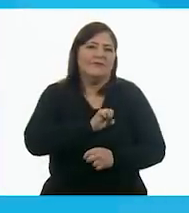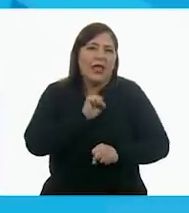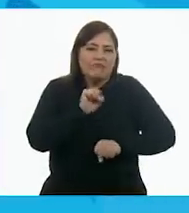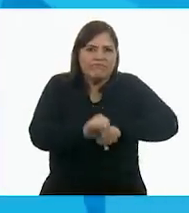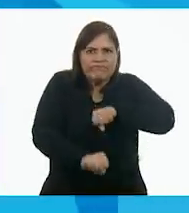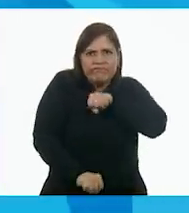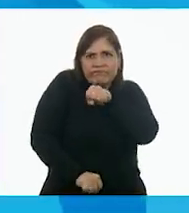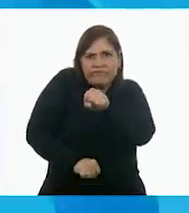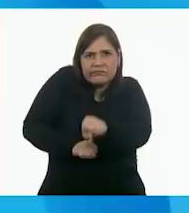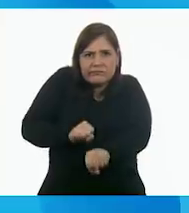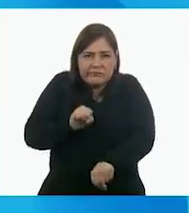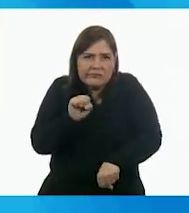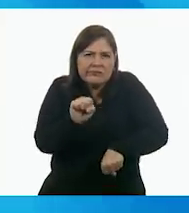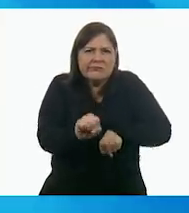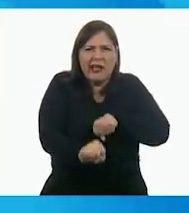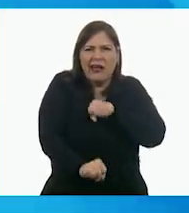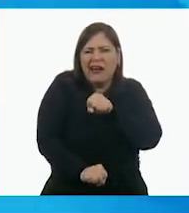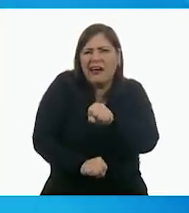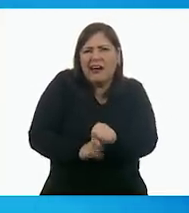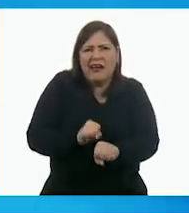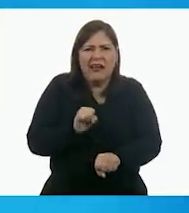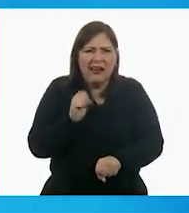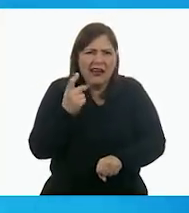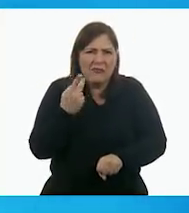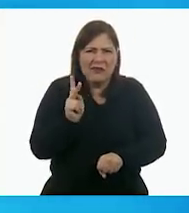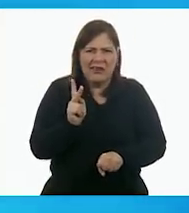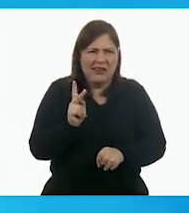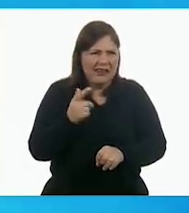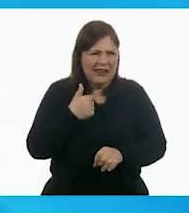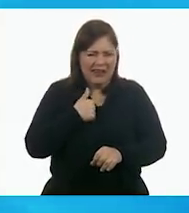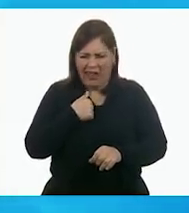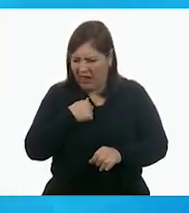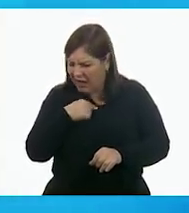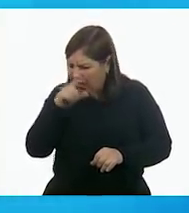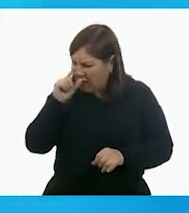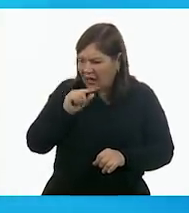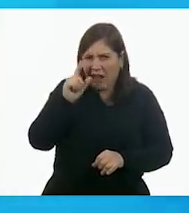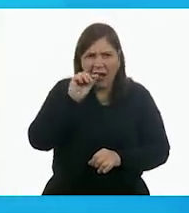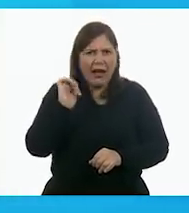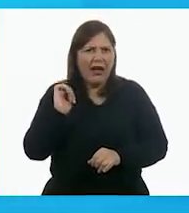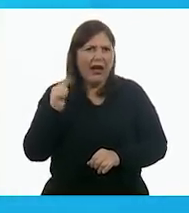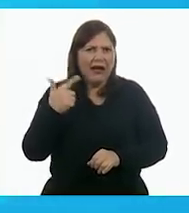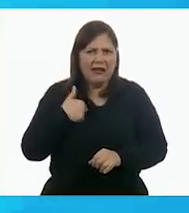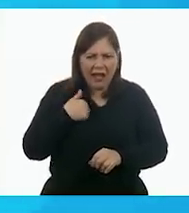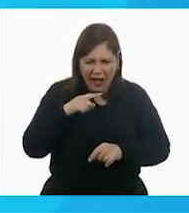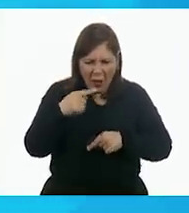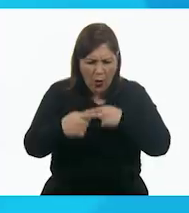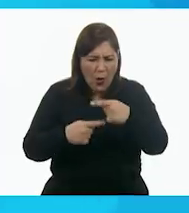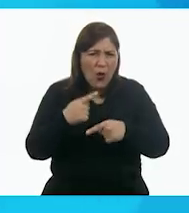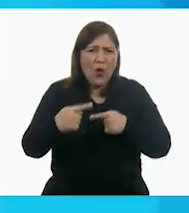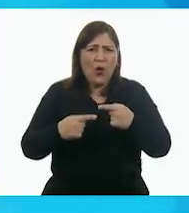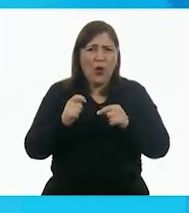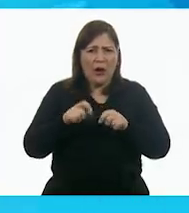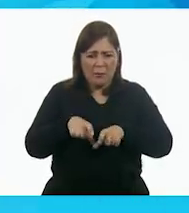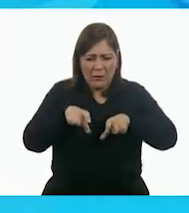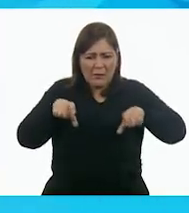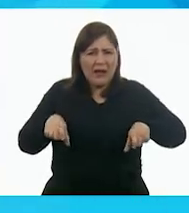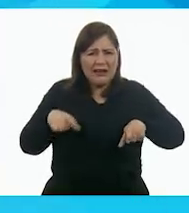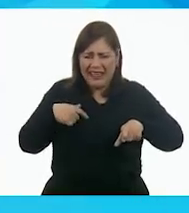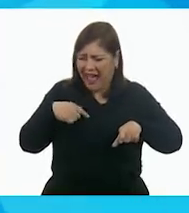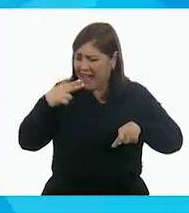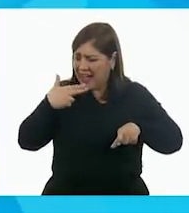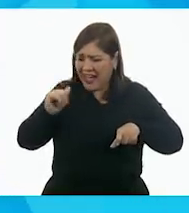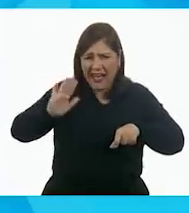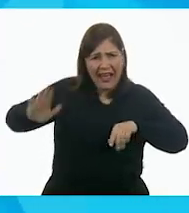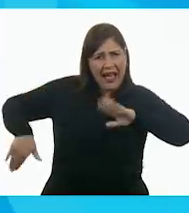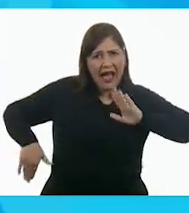Andar en bicicleta, pero hay algo que siempre me inquieta. Aún uso las llantitas de atrás. Sé que no las necesito,